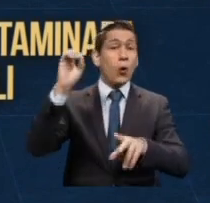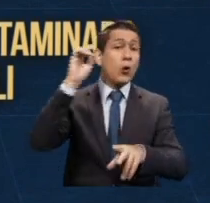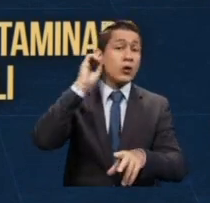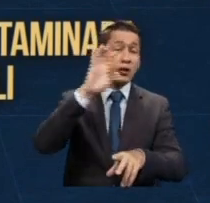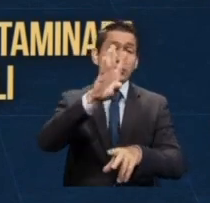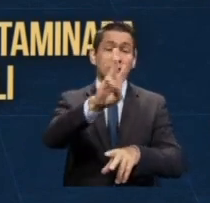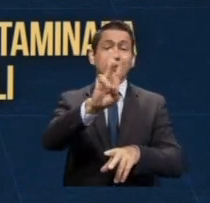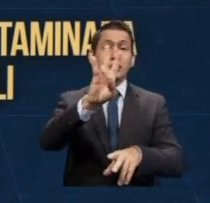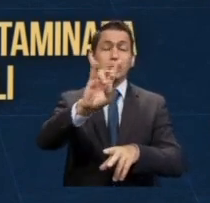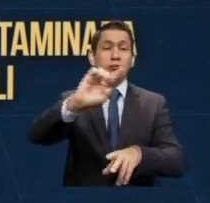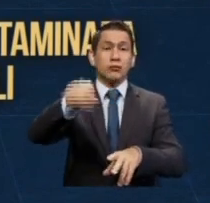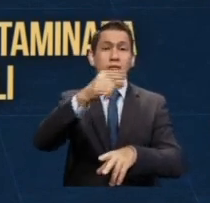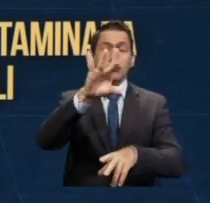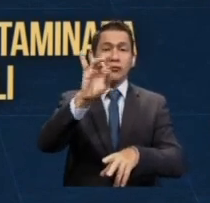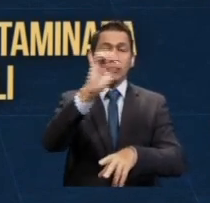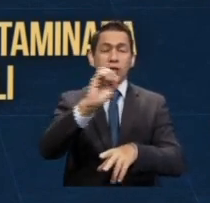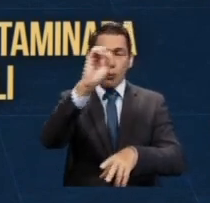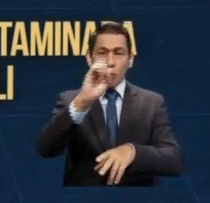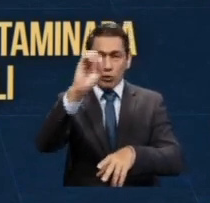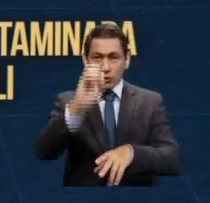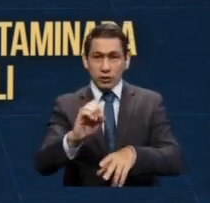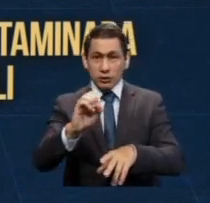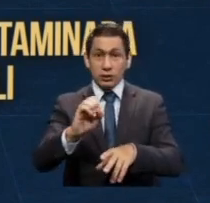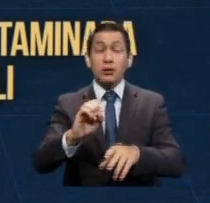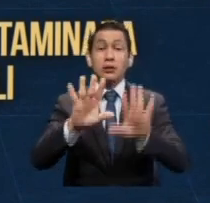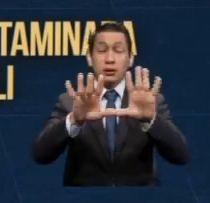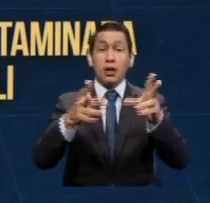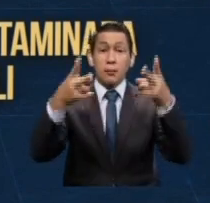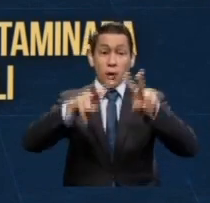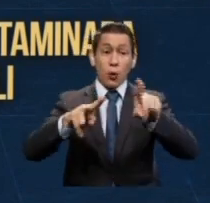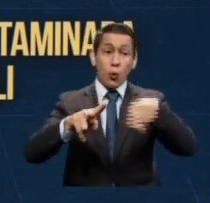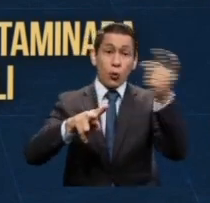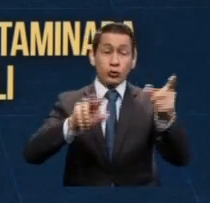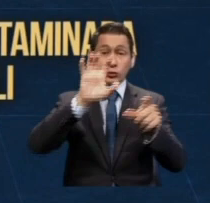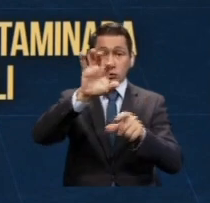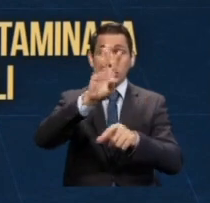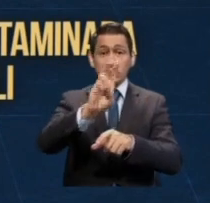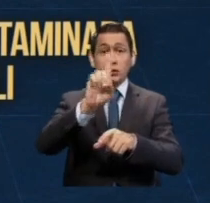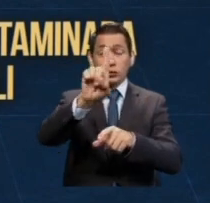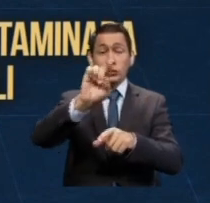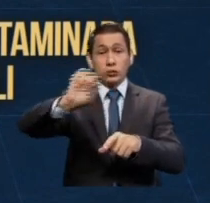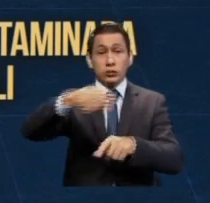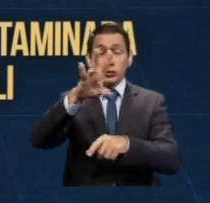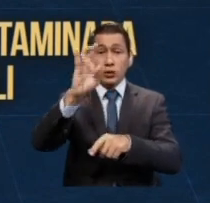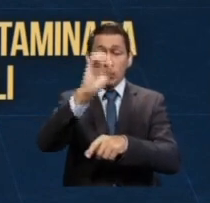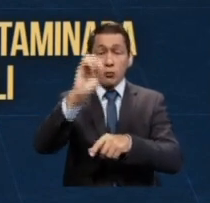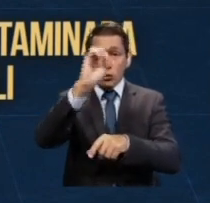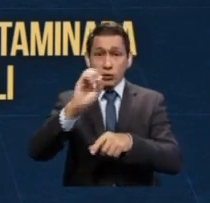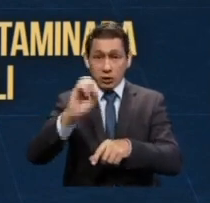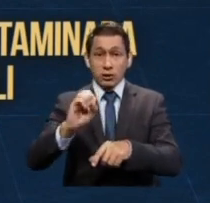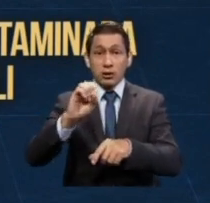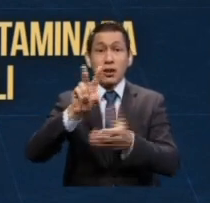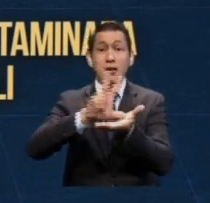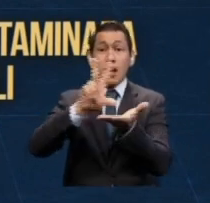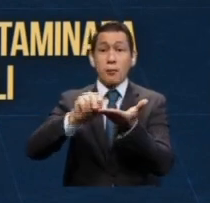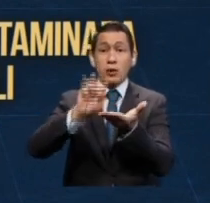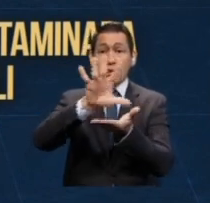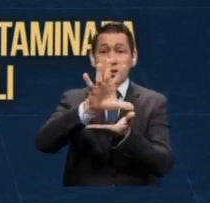un 67.8%, Zamora Chinchipe con un 61.7% y Napo con